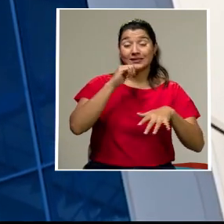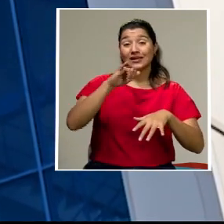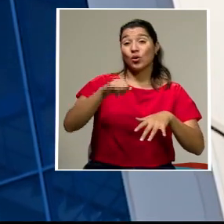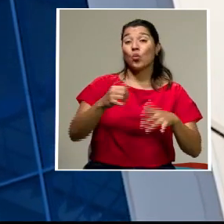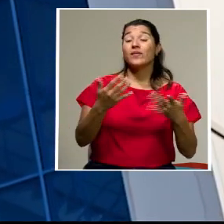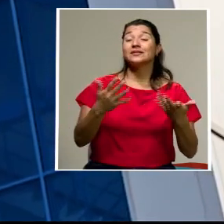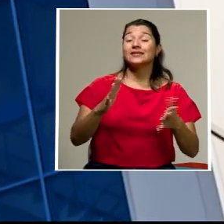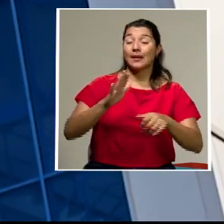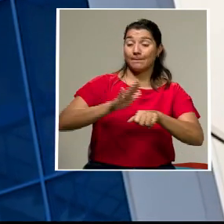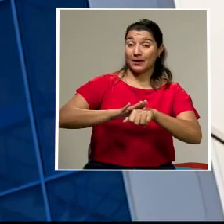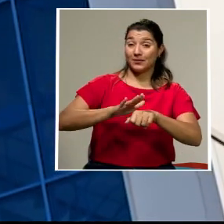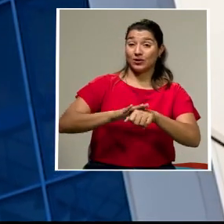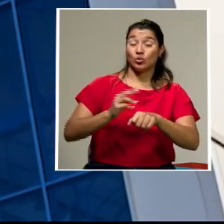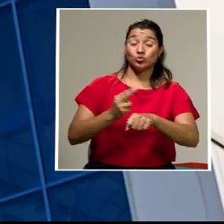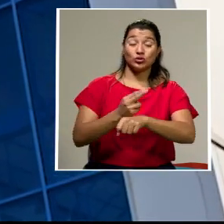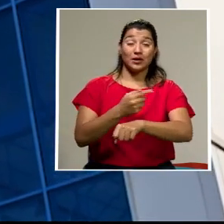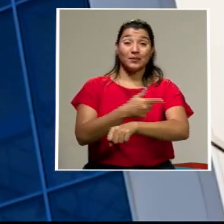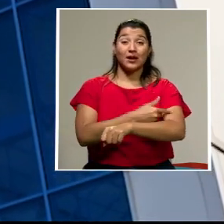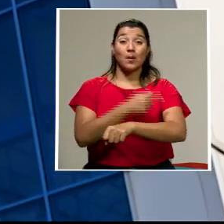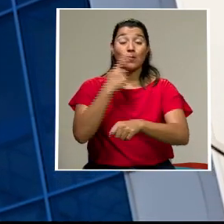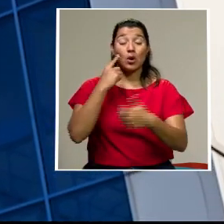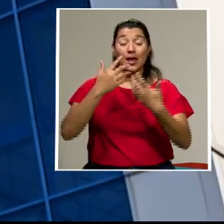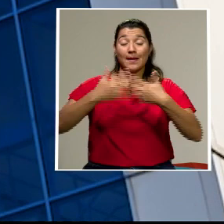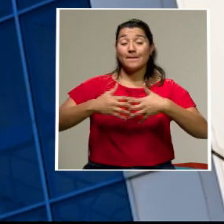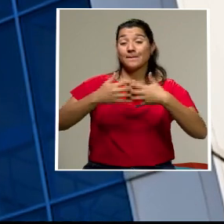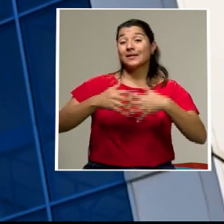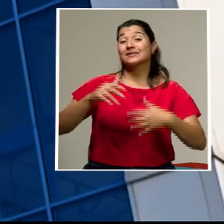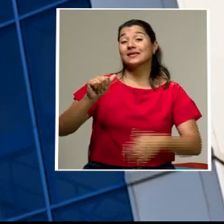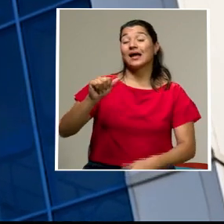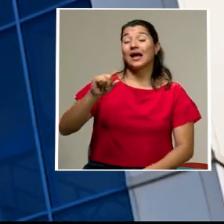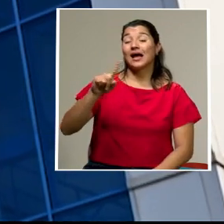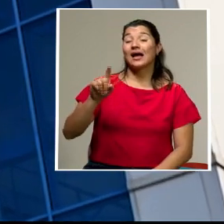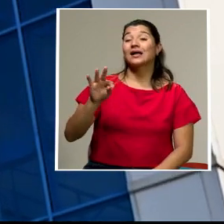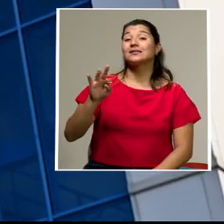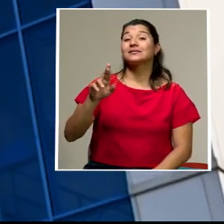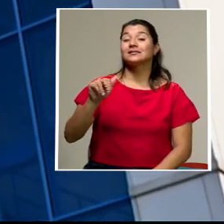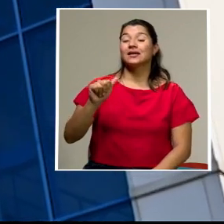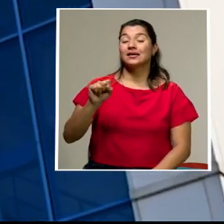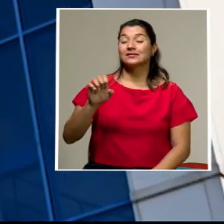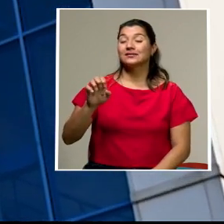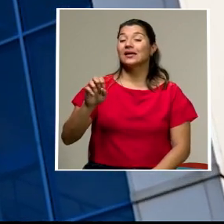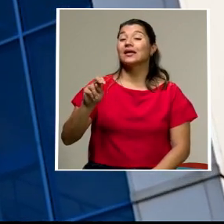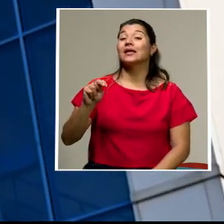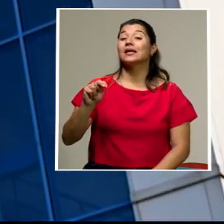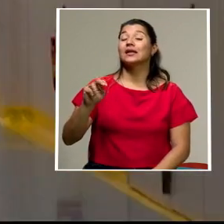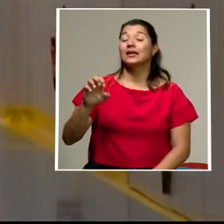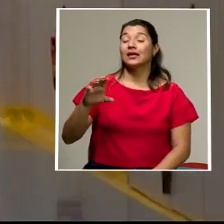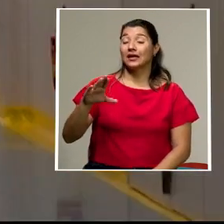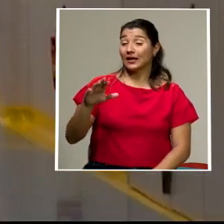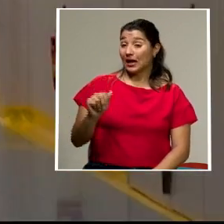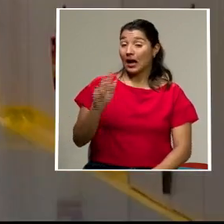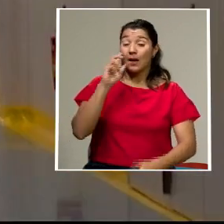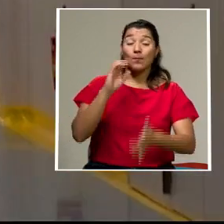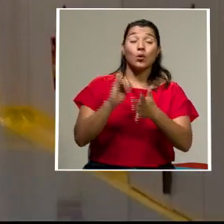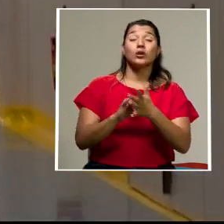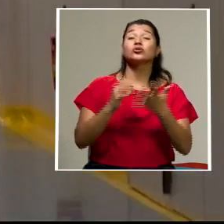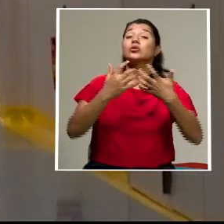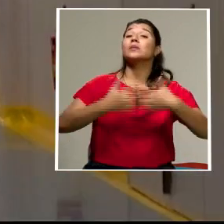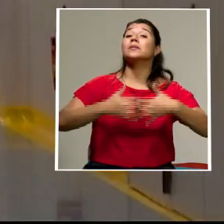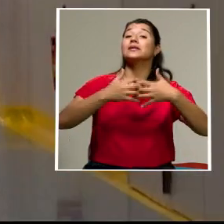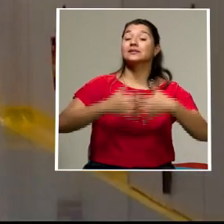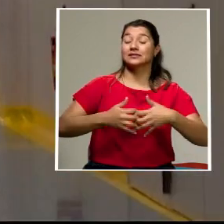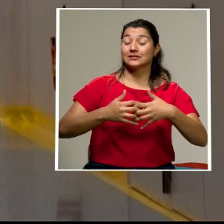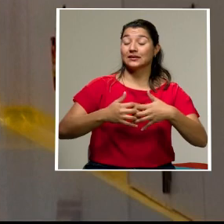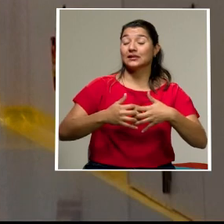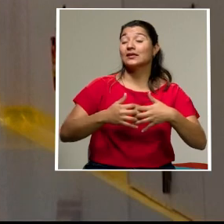en nuestro país de la vacuna contra la COVID-19 desarrollada por AstraZeneca. Ante esto, la Caja Costarricense del Seguro Social anunció